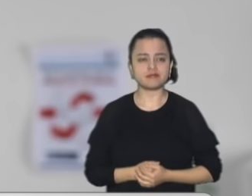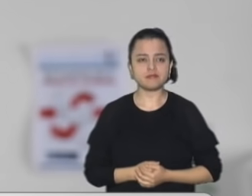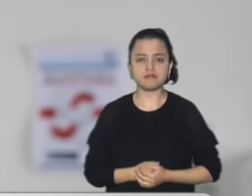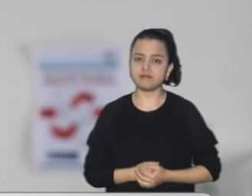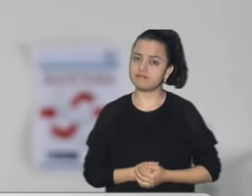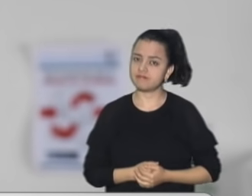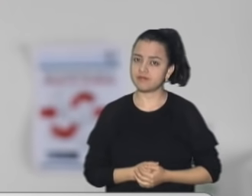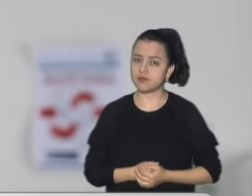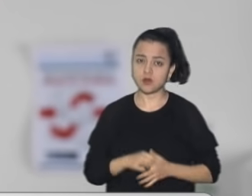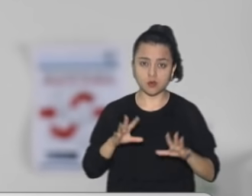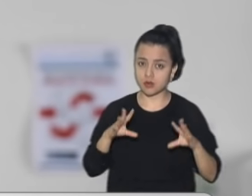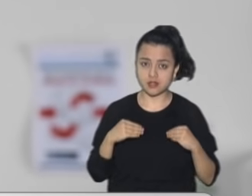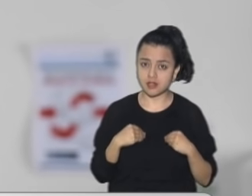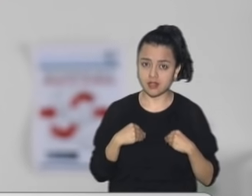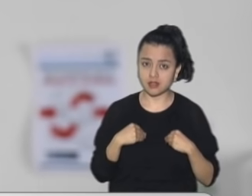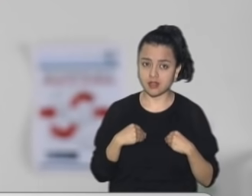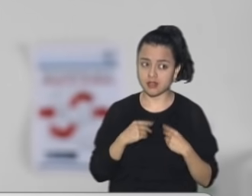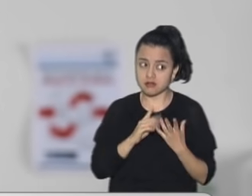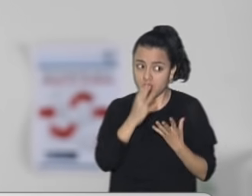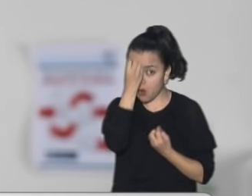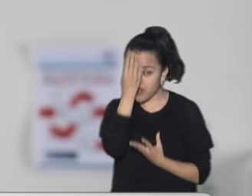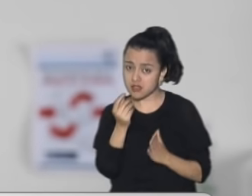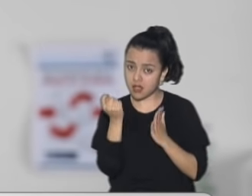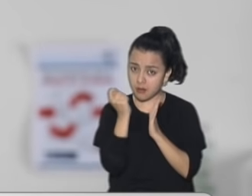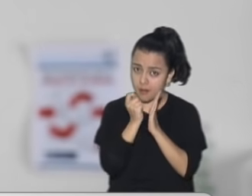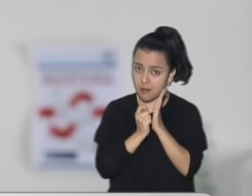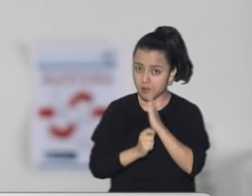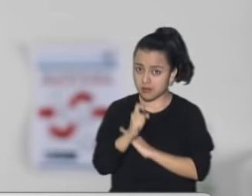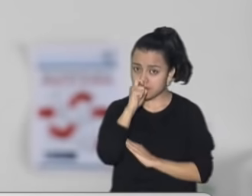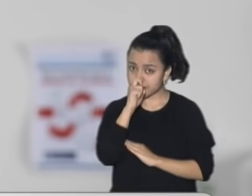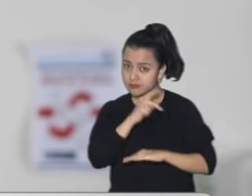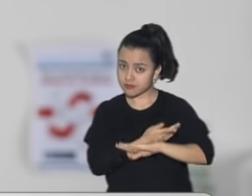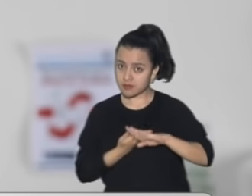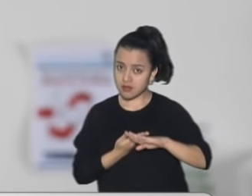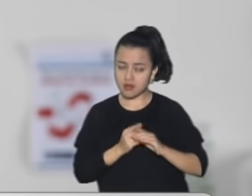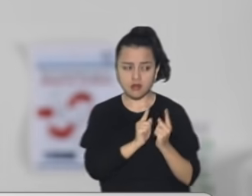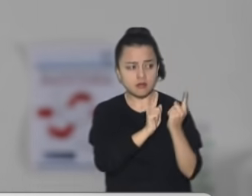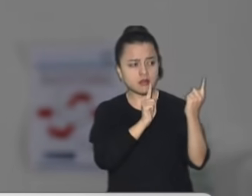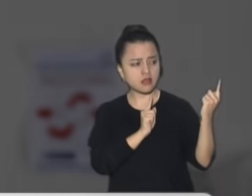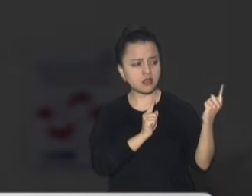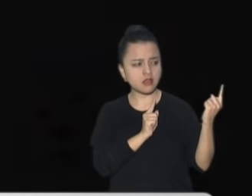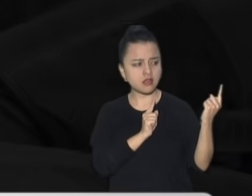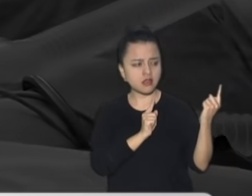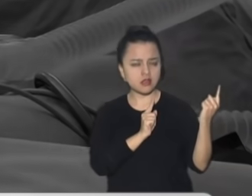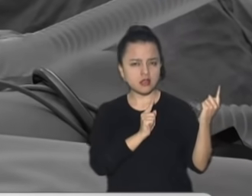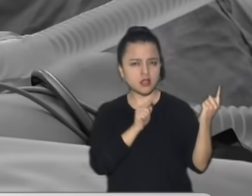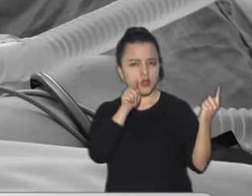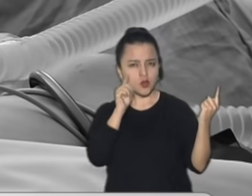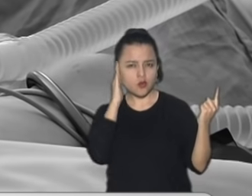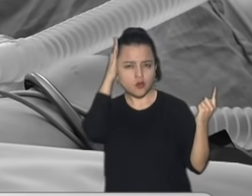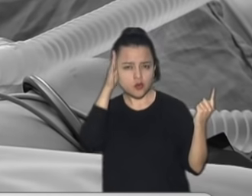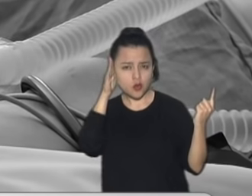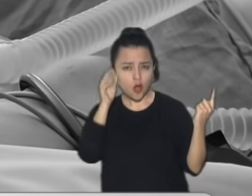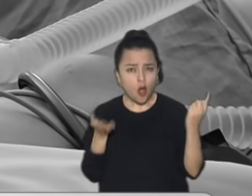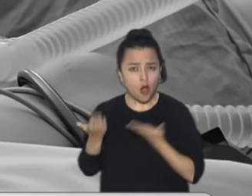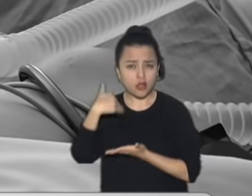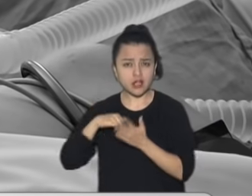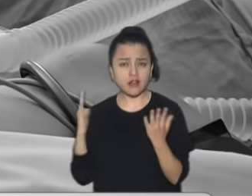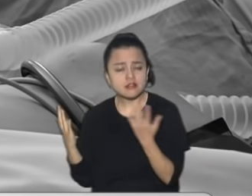Si no aceptas la distancia social, imagínate no poder abrazar de nuevo.